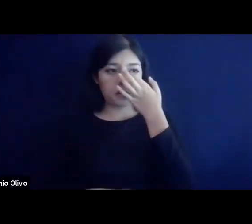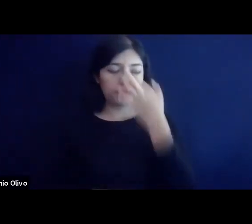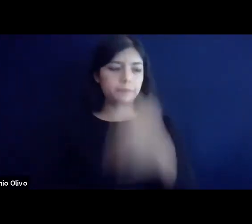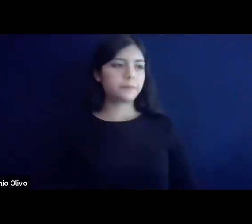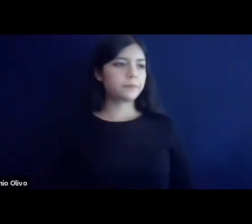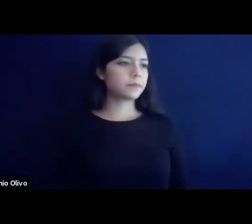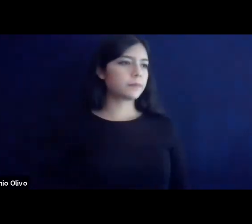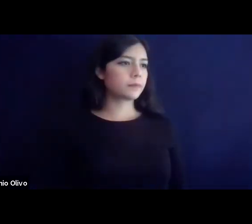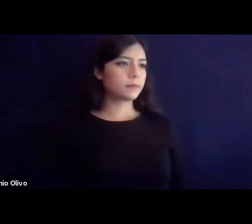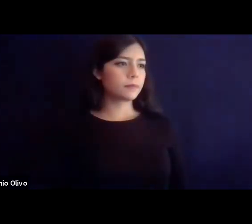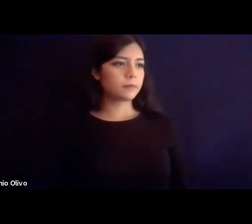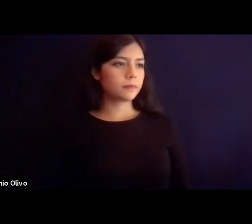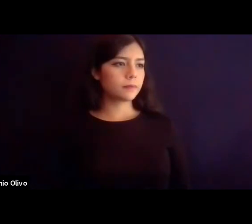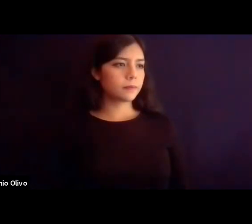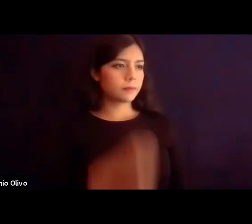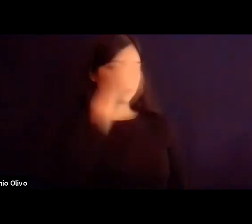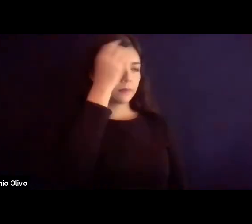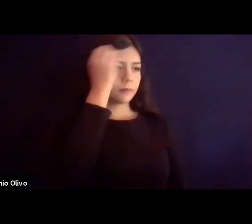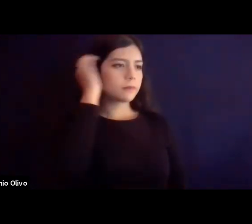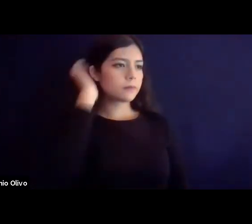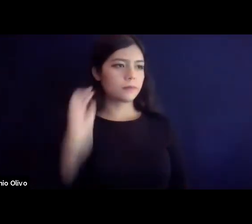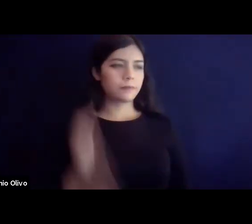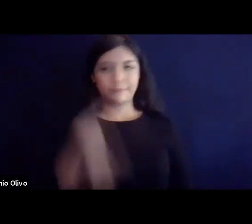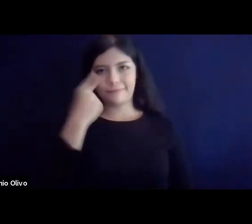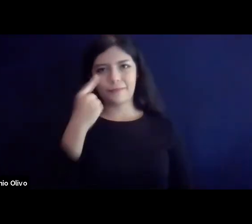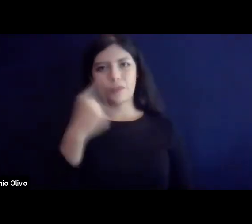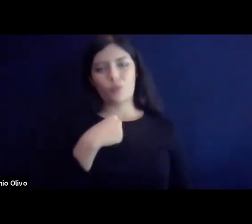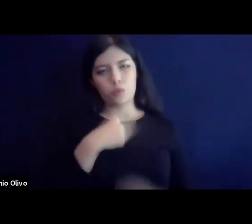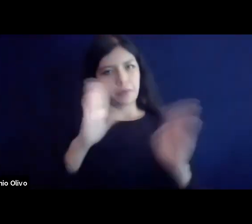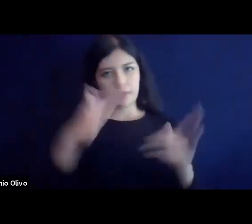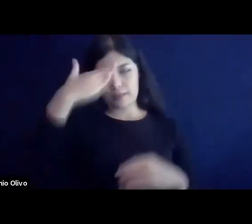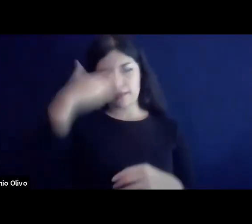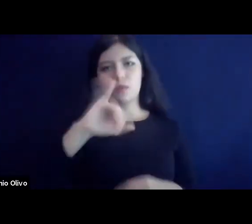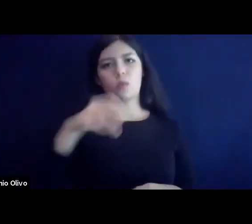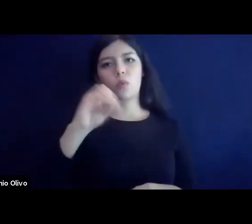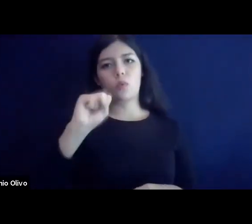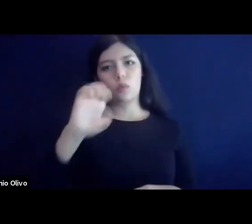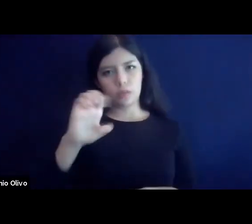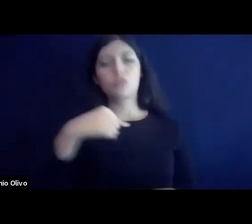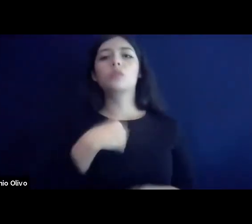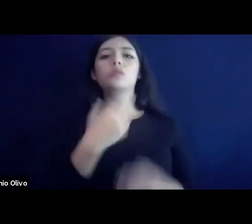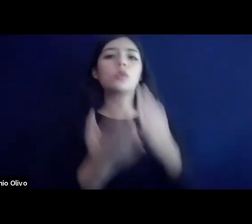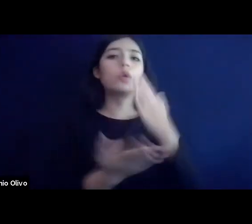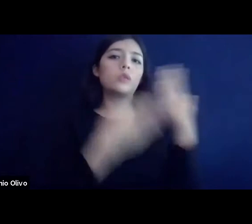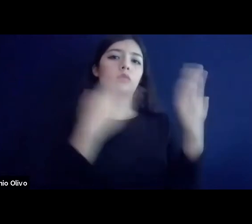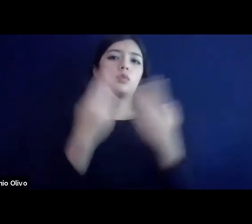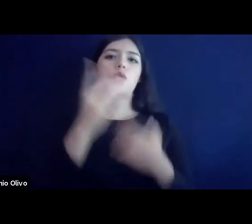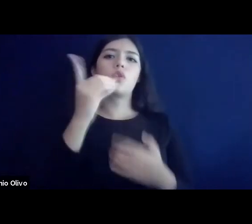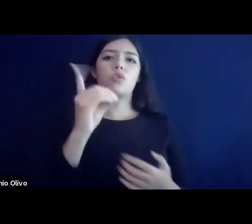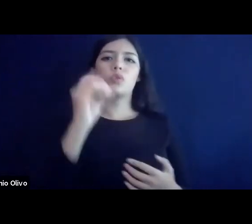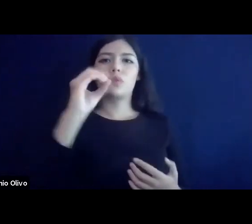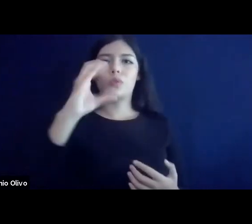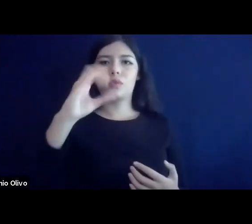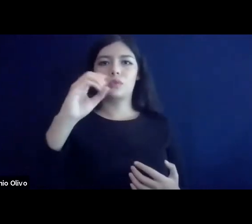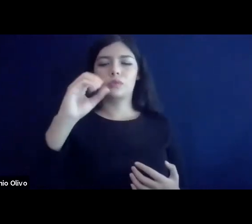Bueno, pues ya les dije quién soy y a lo que me dedico ahora. Soy estudiante de doctorado en